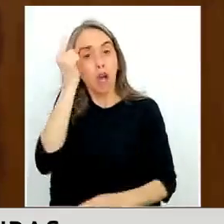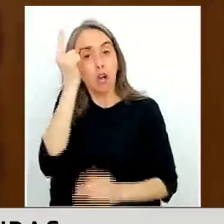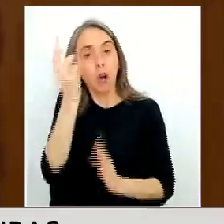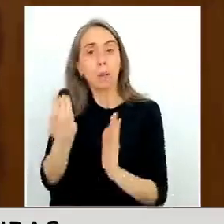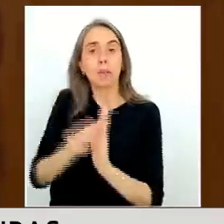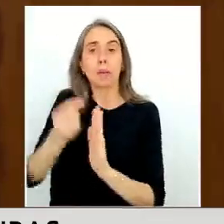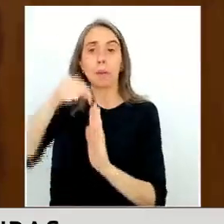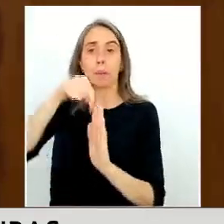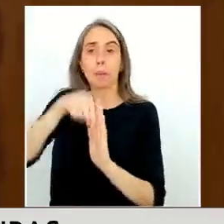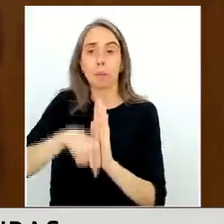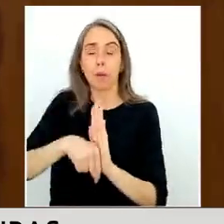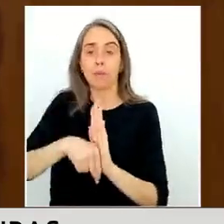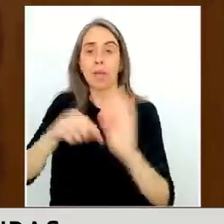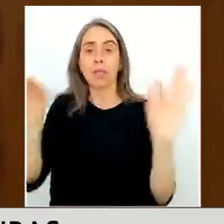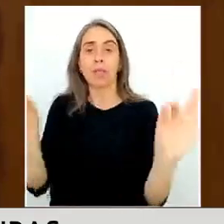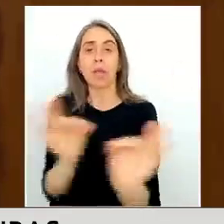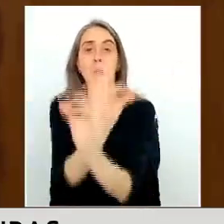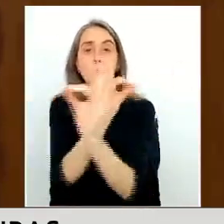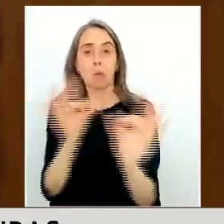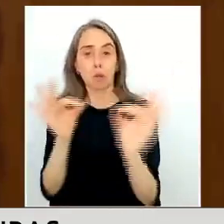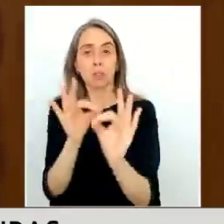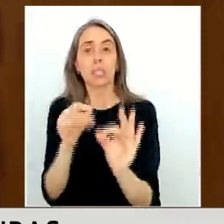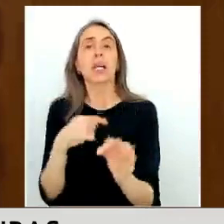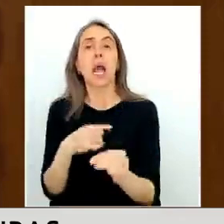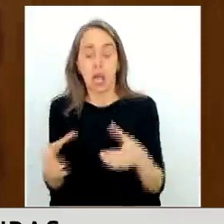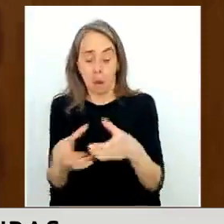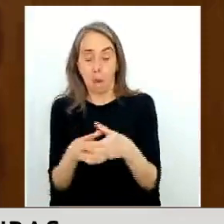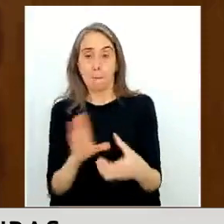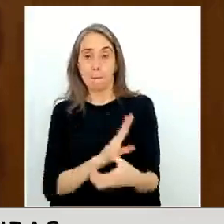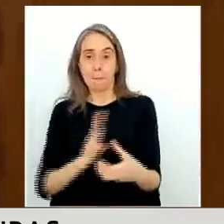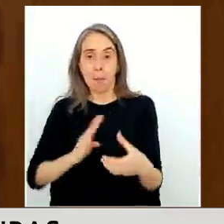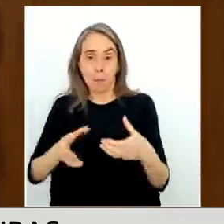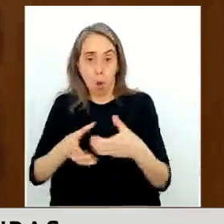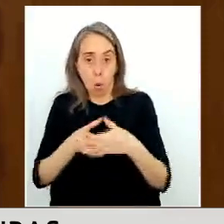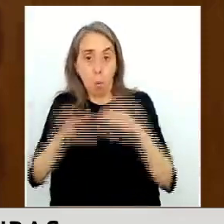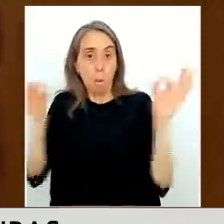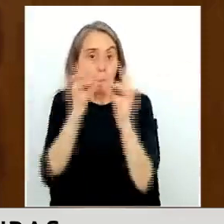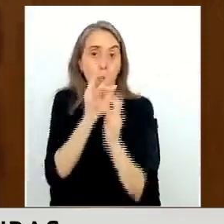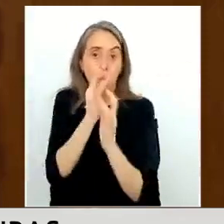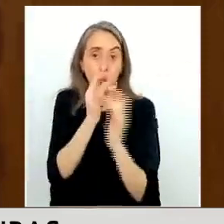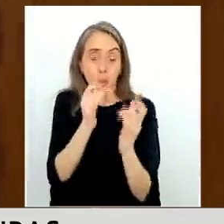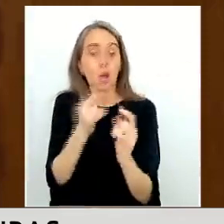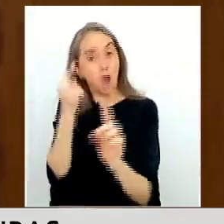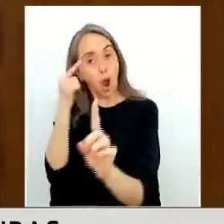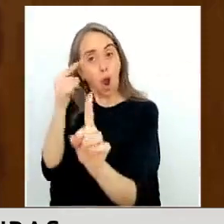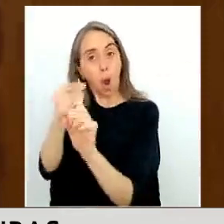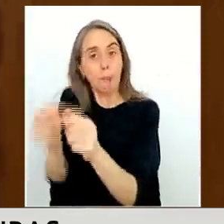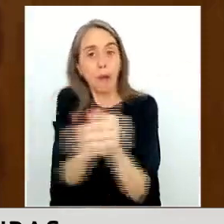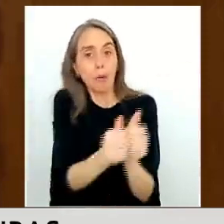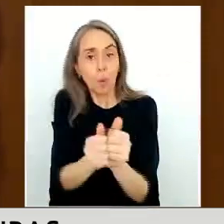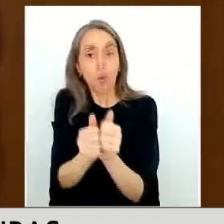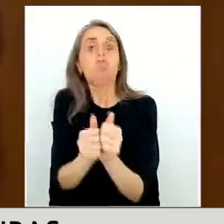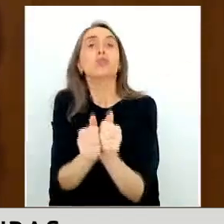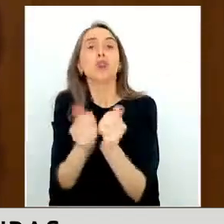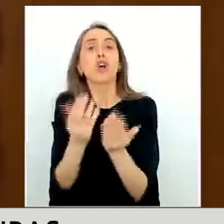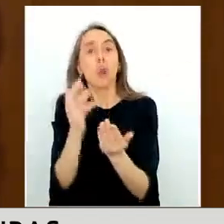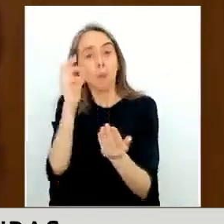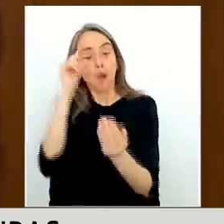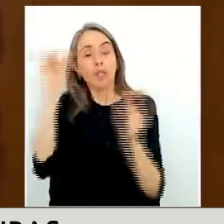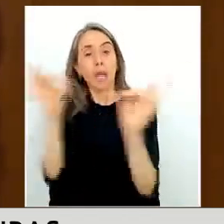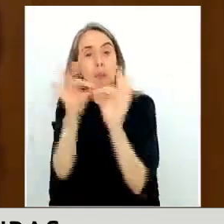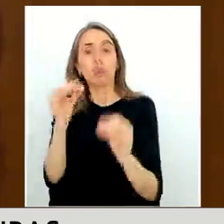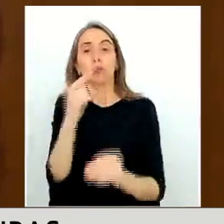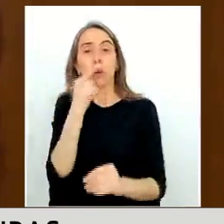de la música ser parte de una orquesta implica trabajar en equipo lograr un objetivo común creación de música Los las jóvenes